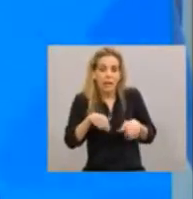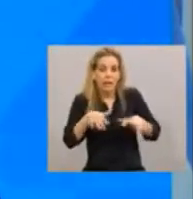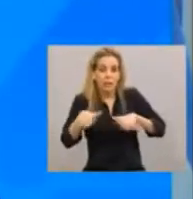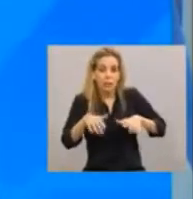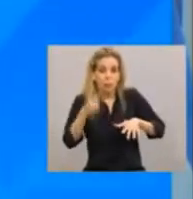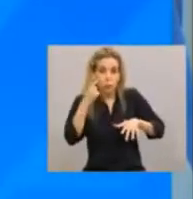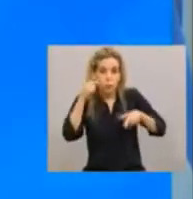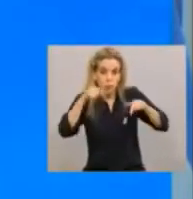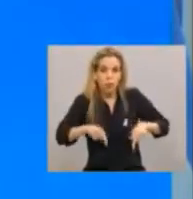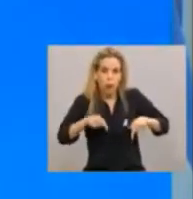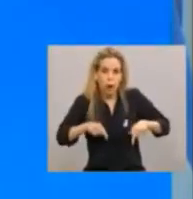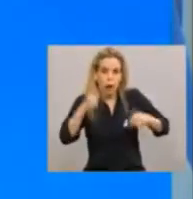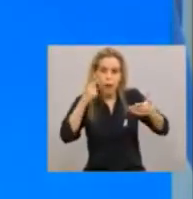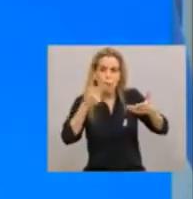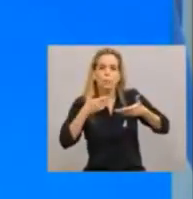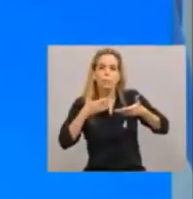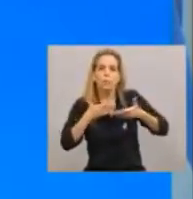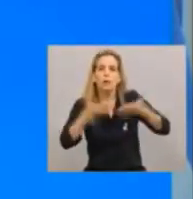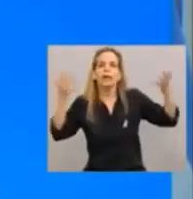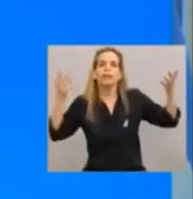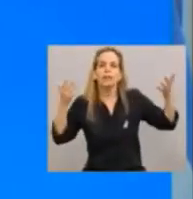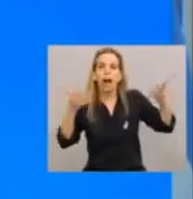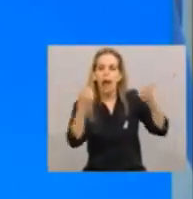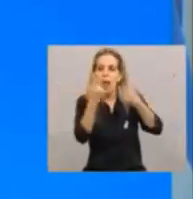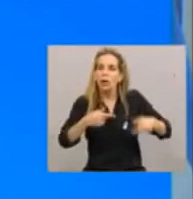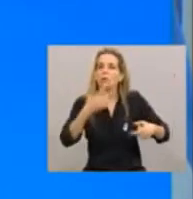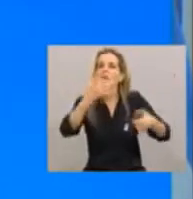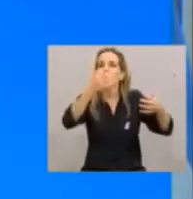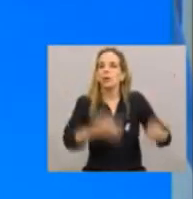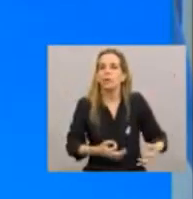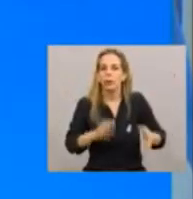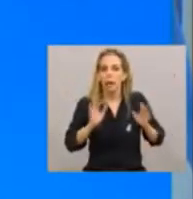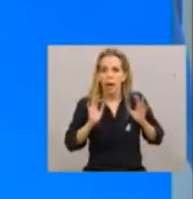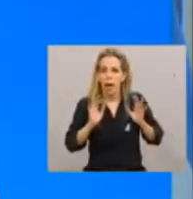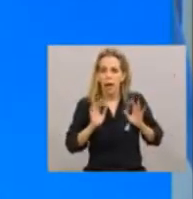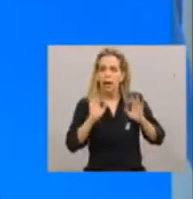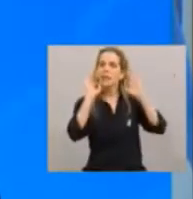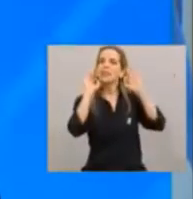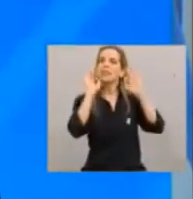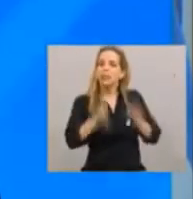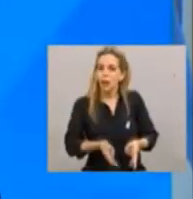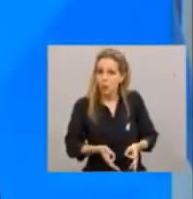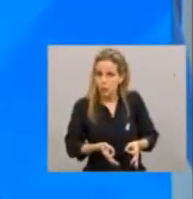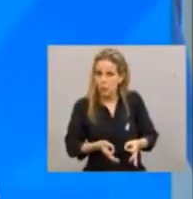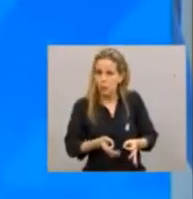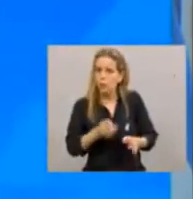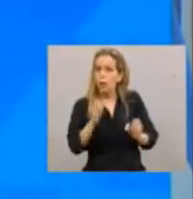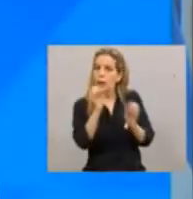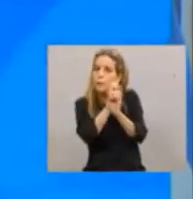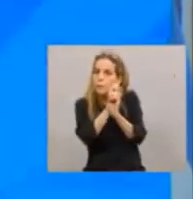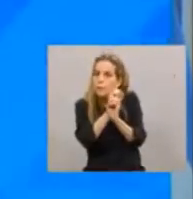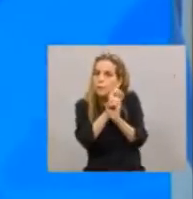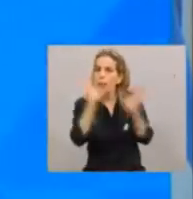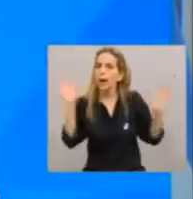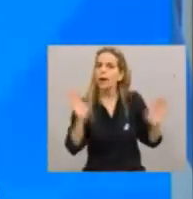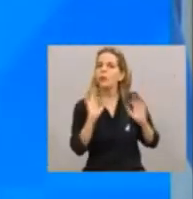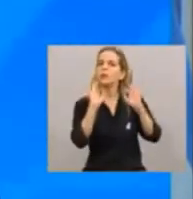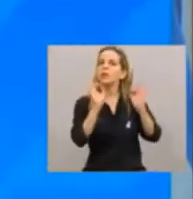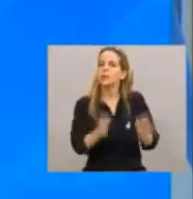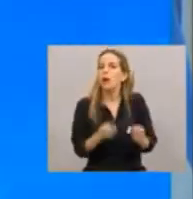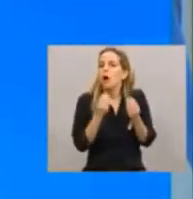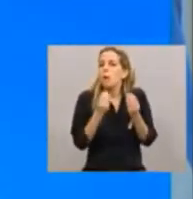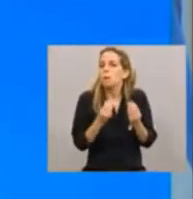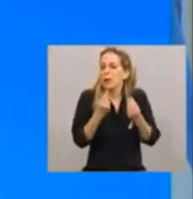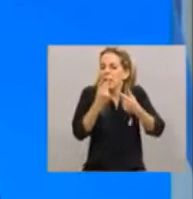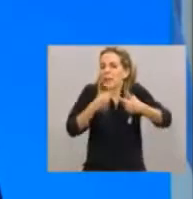permitió ver las cosas en su verdad en su real dimensión y ya tenemos mucho más claro porque nos pasaron